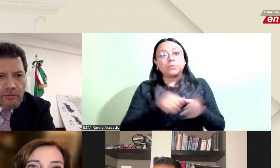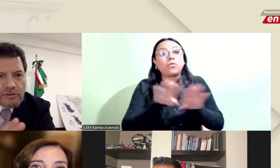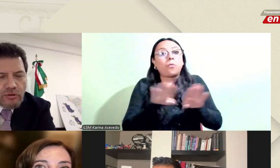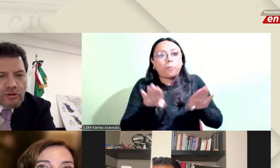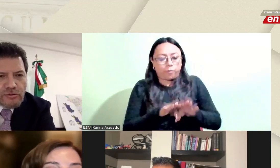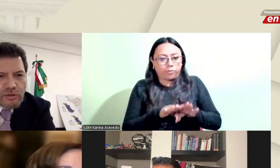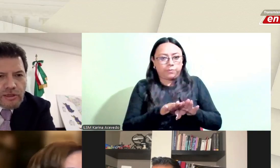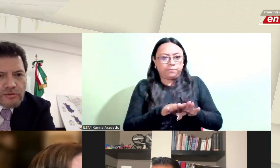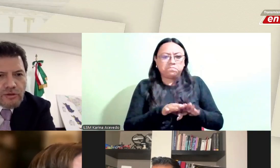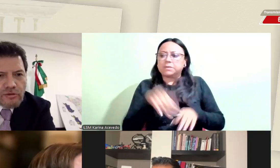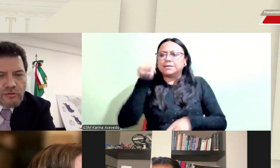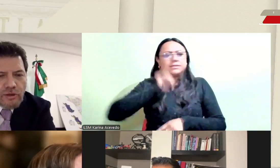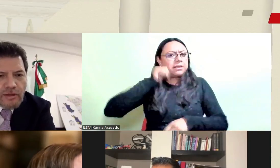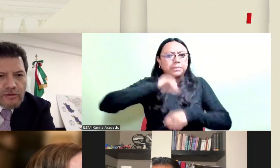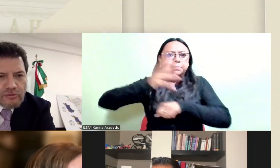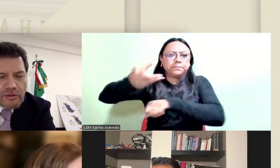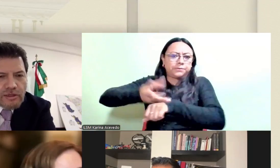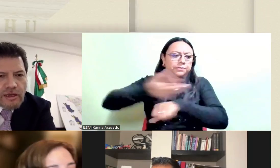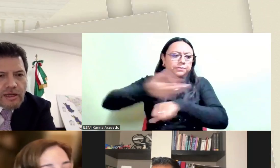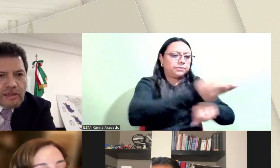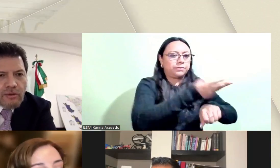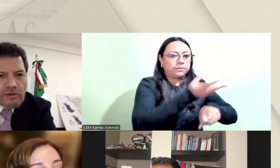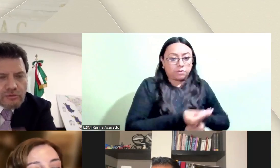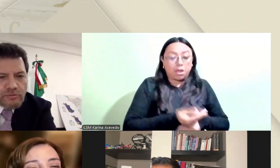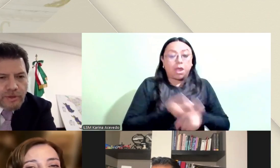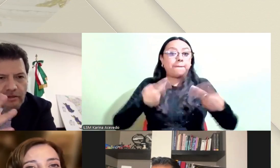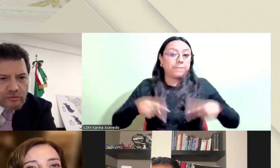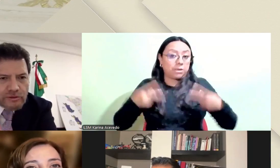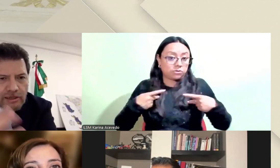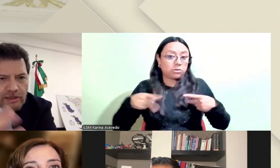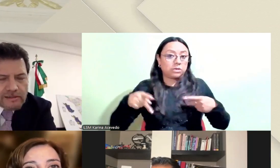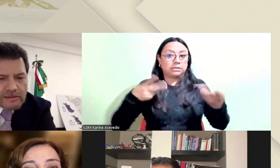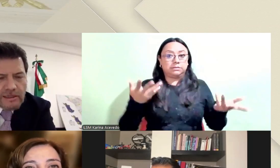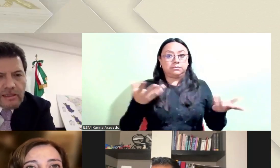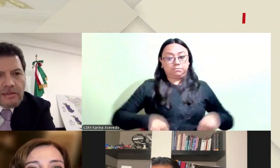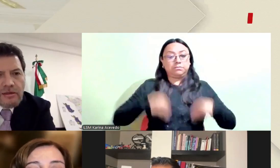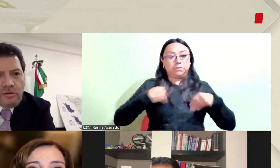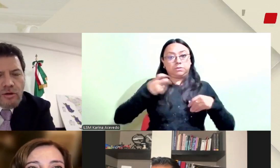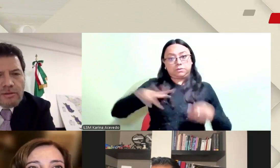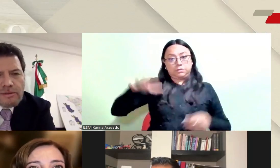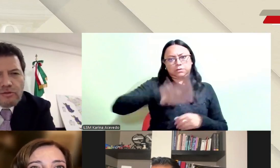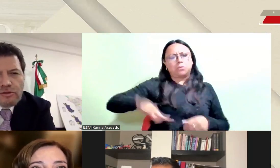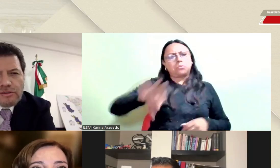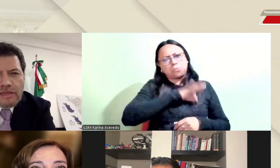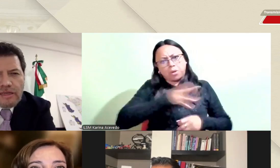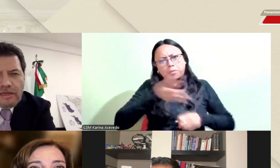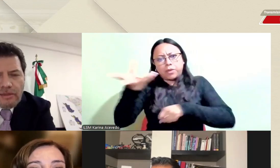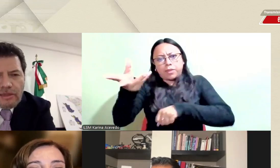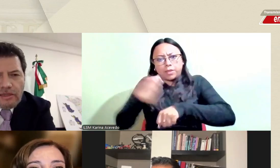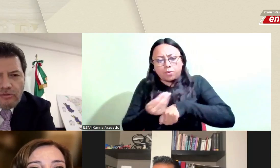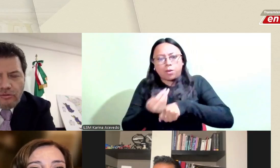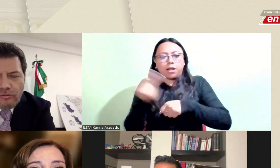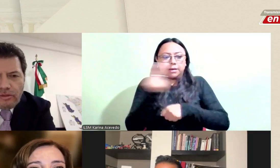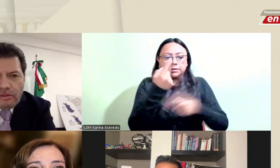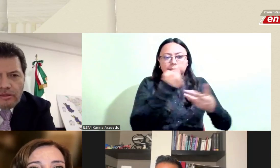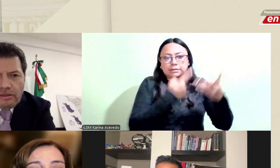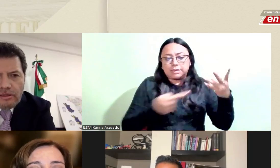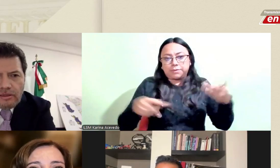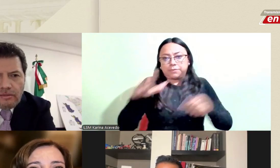tiene adecuación y es un derecho de los ciudadanos adecuar sus predios a la necesidad, y una vez que no se están